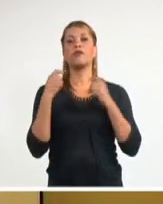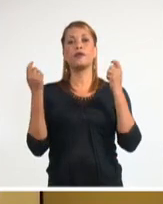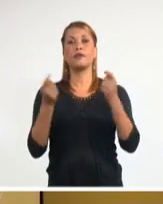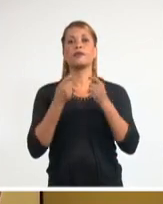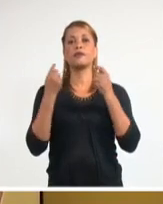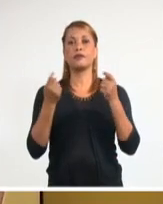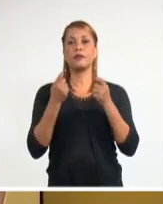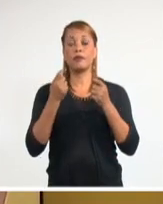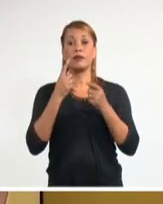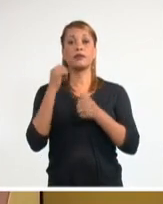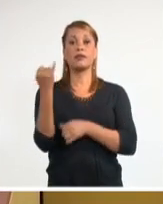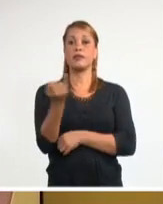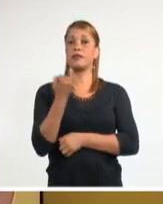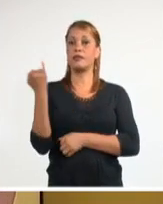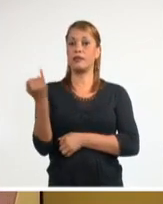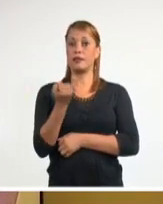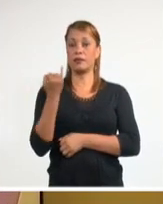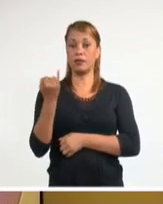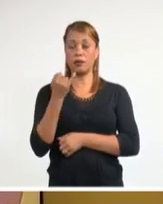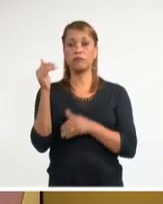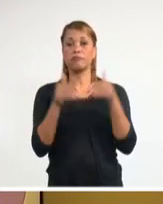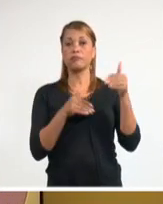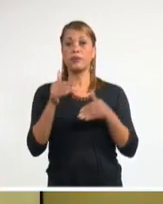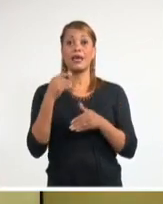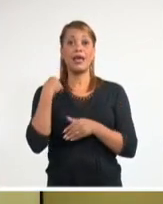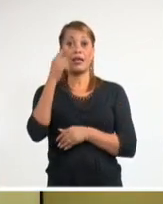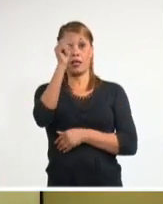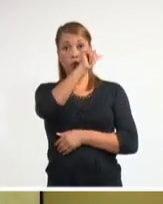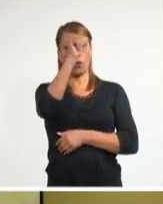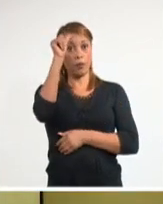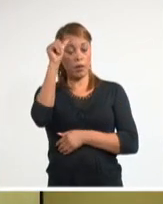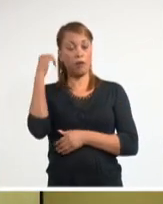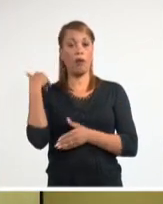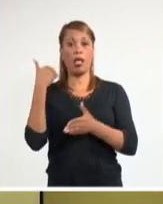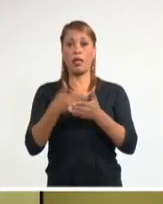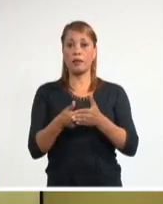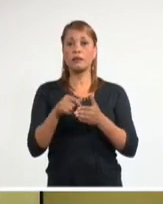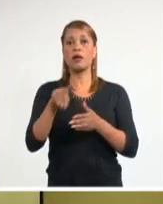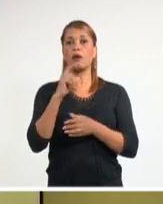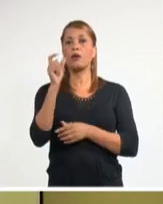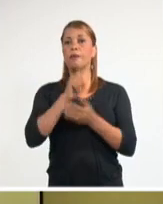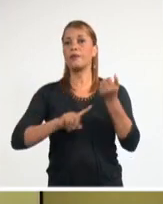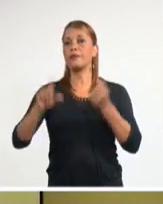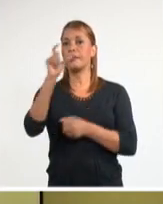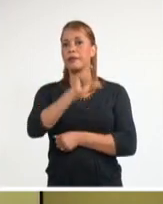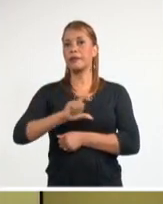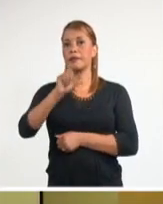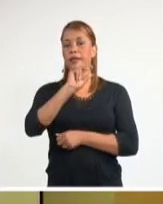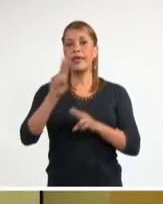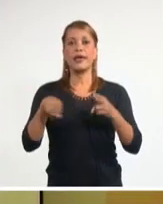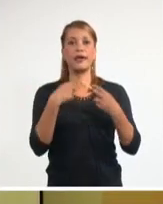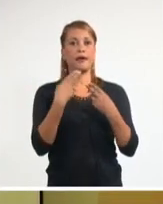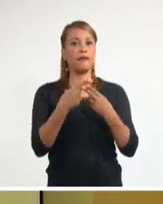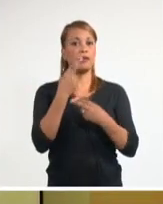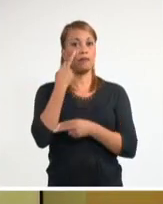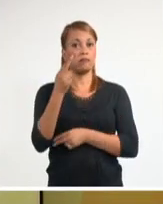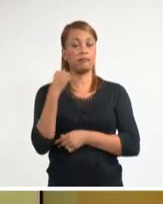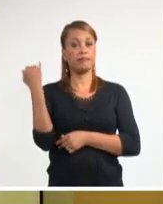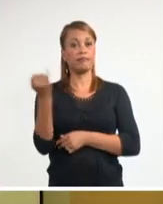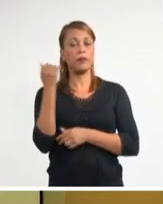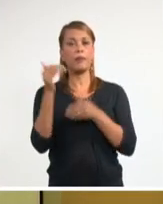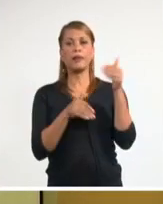Internacional Camagua Folk Dance, que hasta este domingo transcurre en Camagüey. Al evento, que cuenta con el reconocimiento internacional, asisten